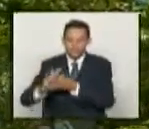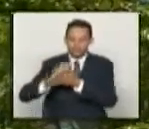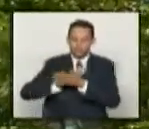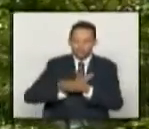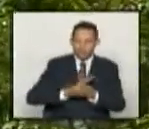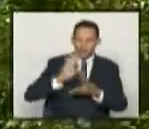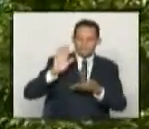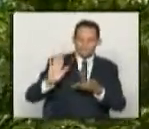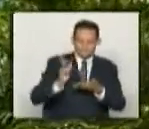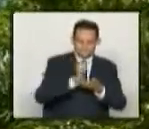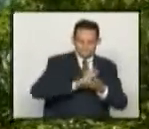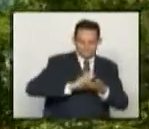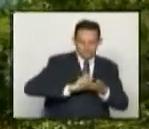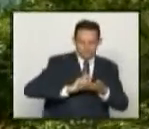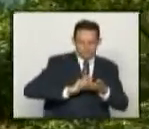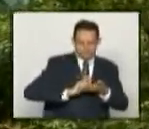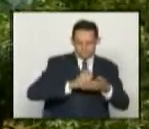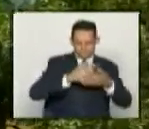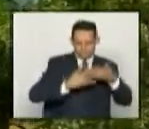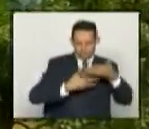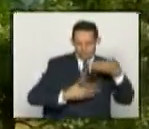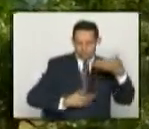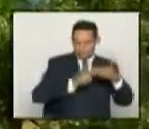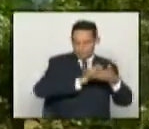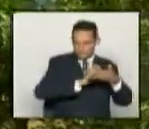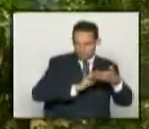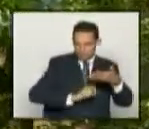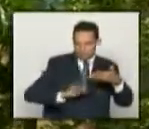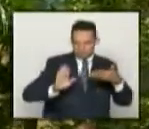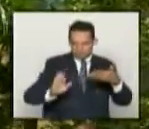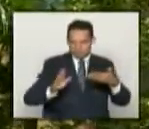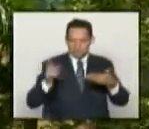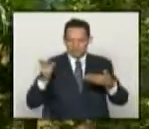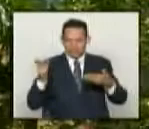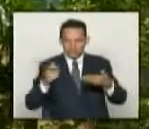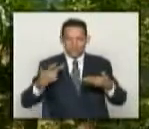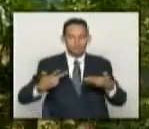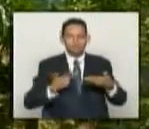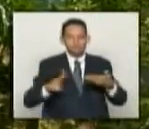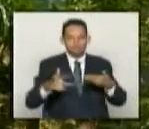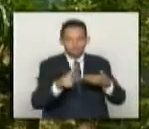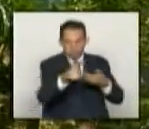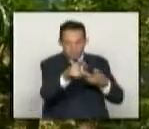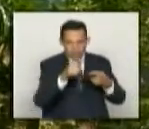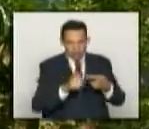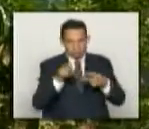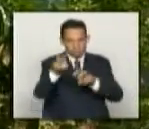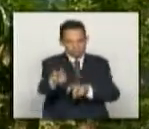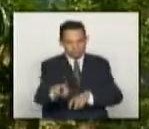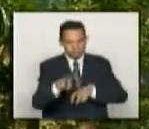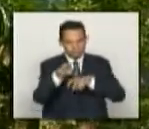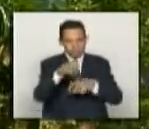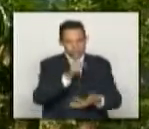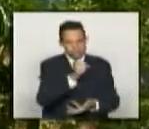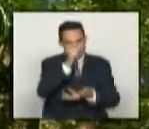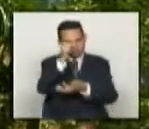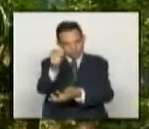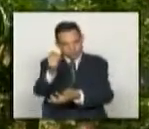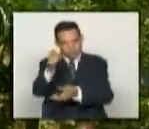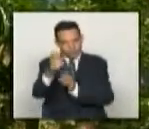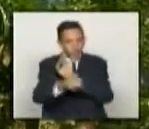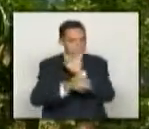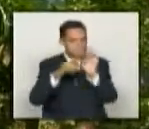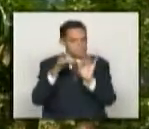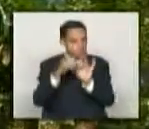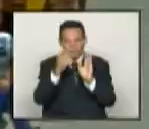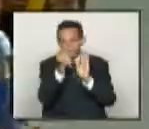vive diariamente, son vías y atención al campesino. Las otras cosas son puntuales, bueno, que se pueden ayudar con